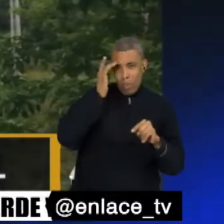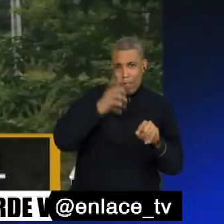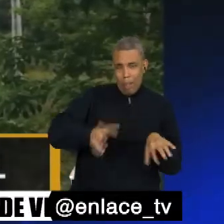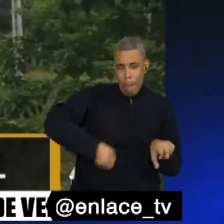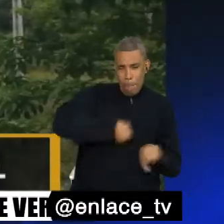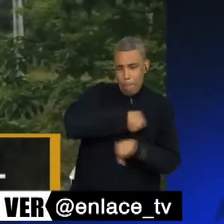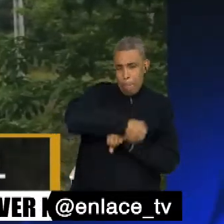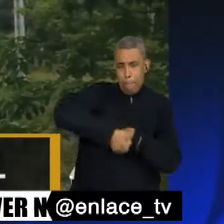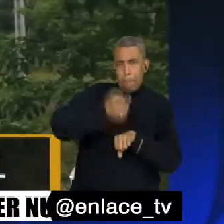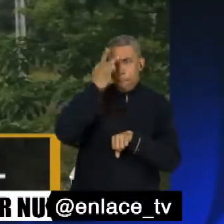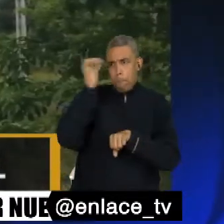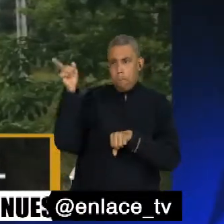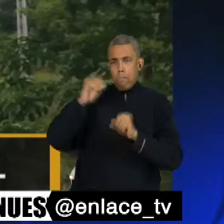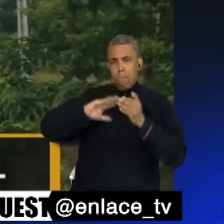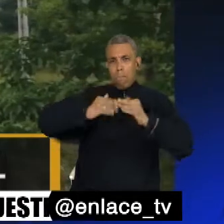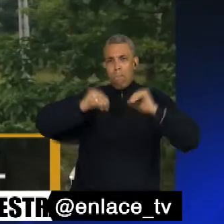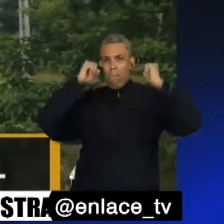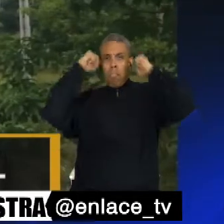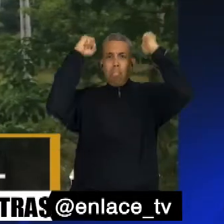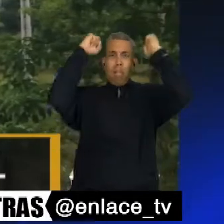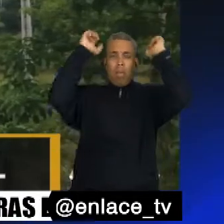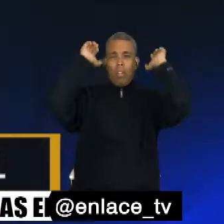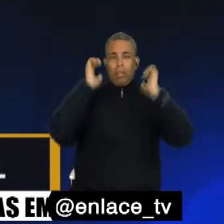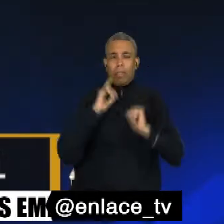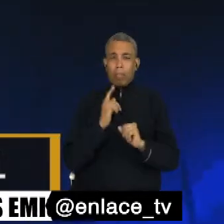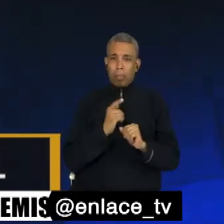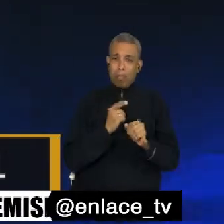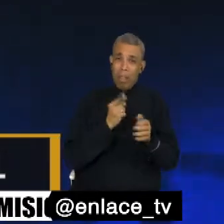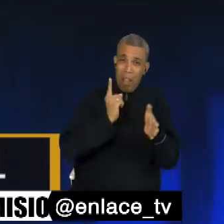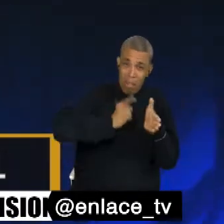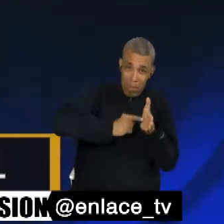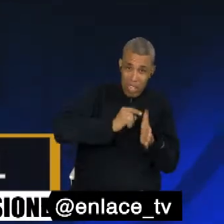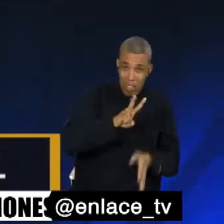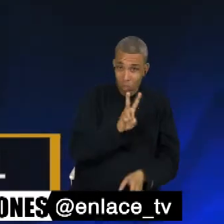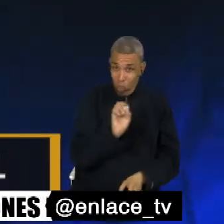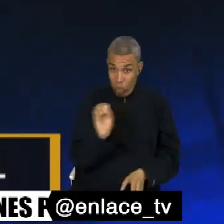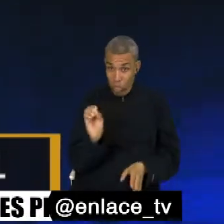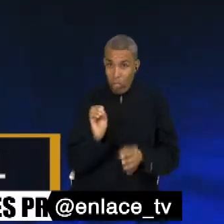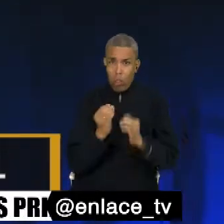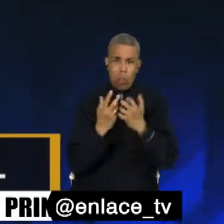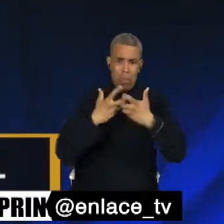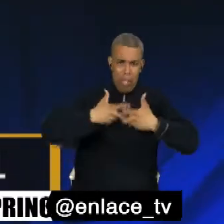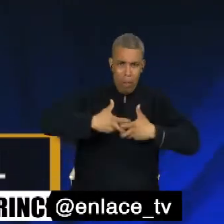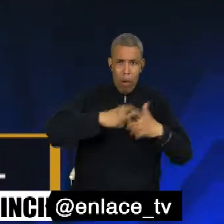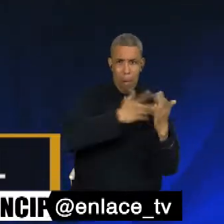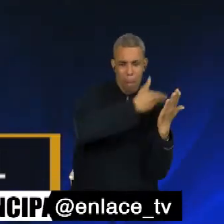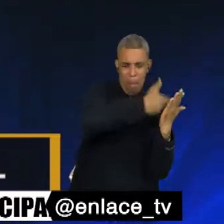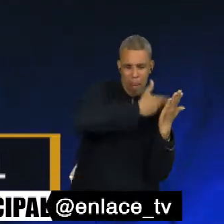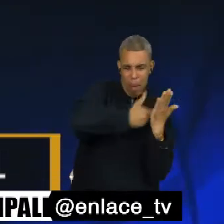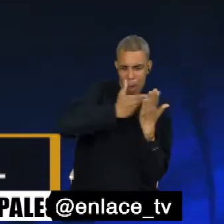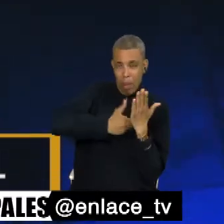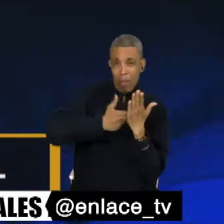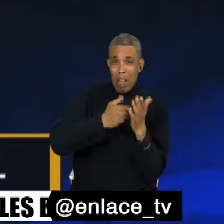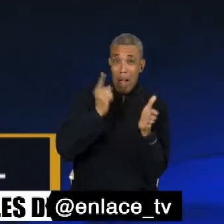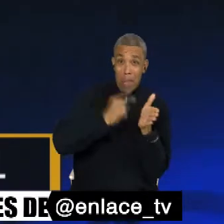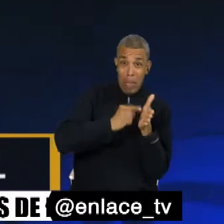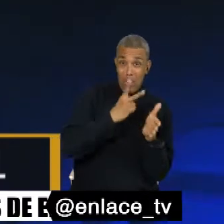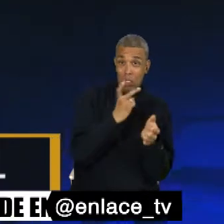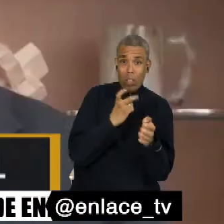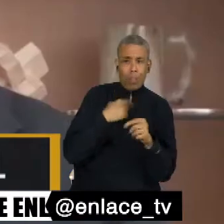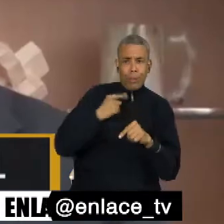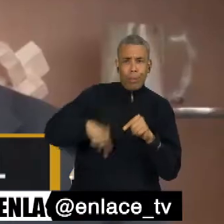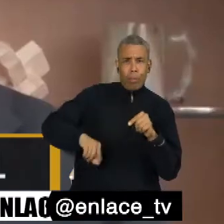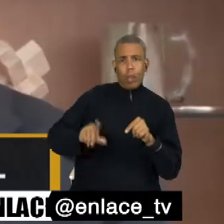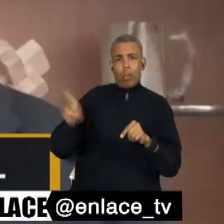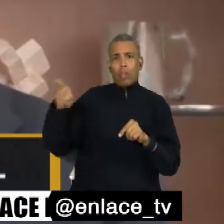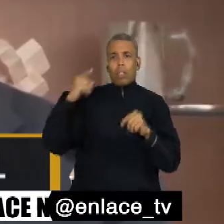bloqueos ilícitos en la zona. Cancelados 1.200 contratos, están suspendidos por una parte y causando un grave